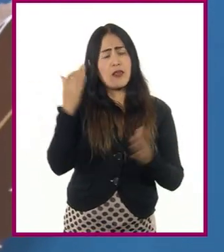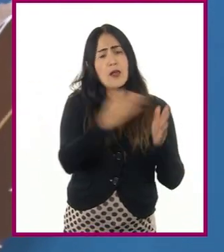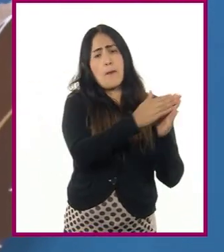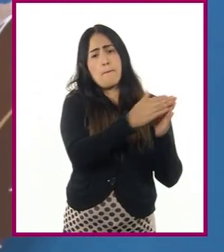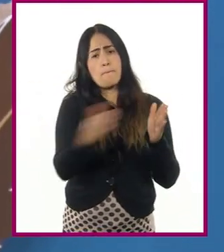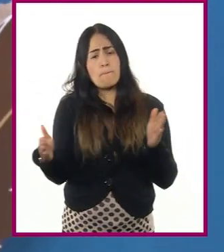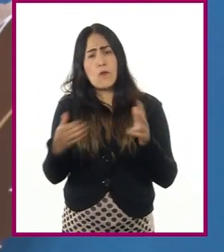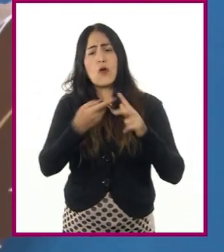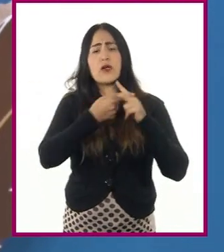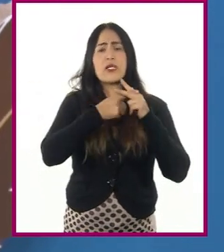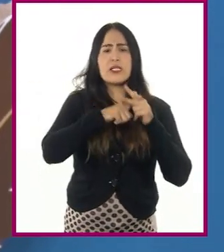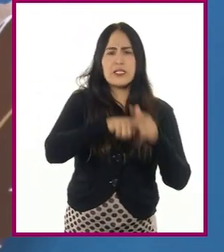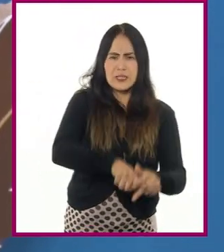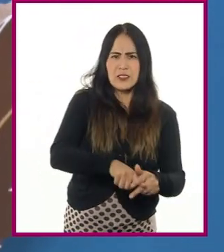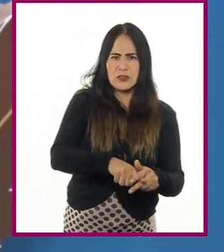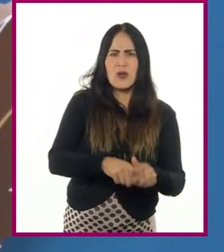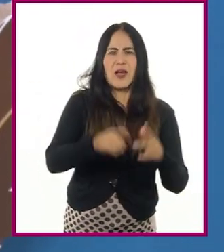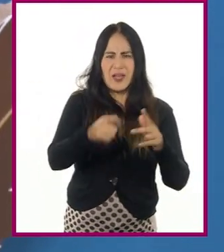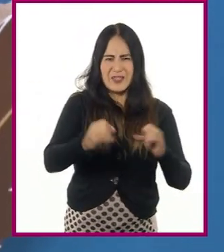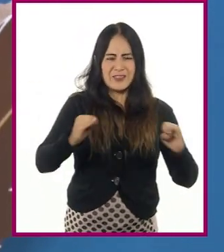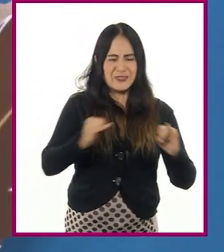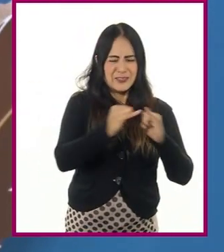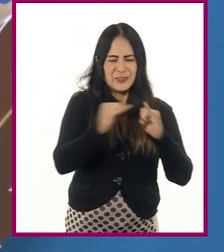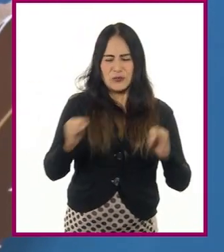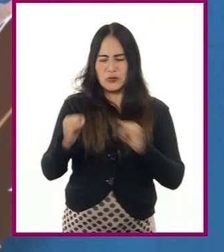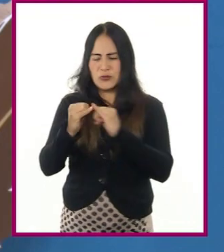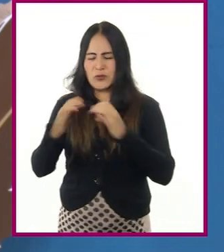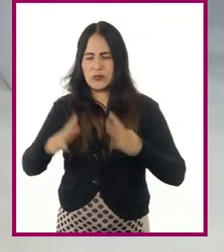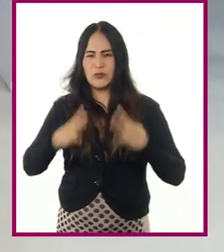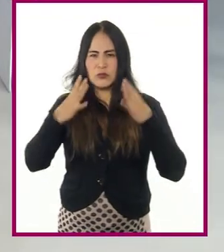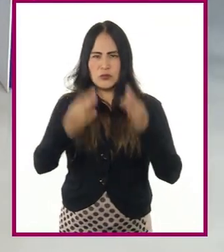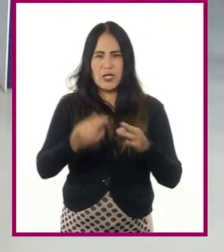el origen de las muchas instituciones que aún permanecen.